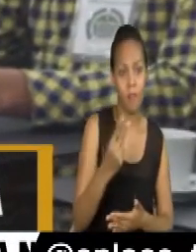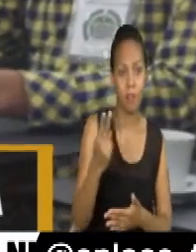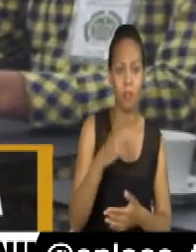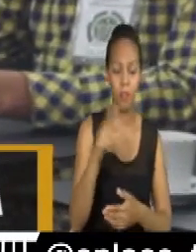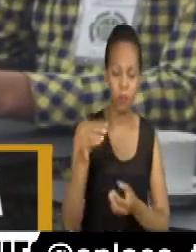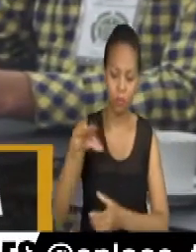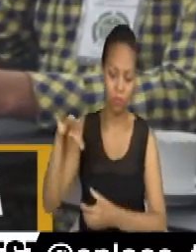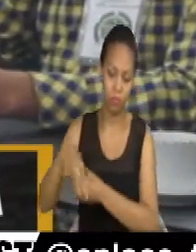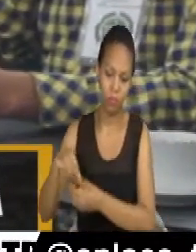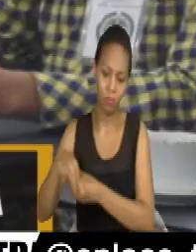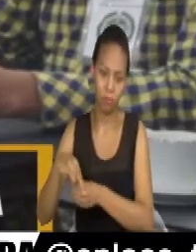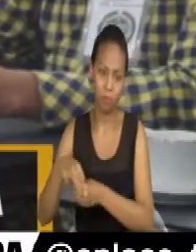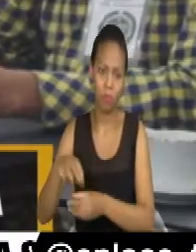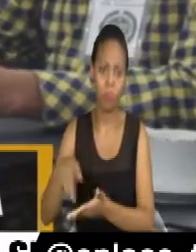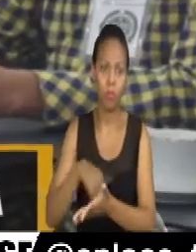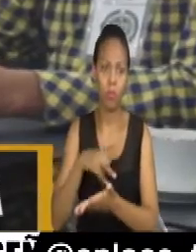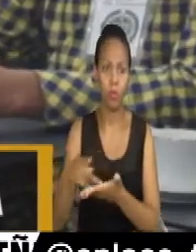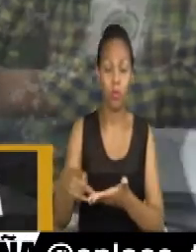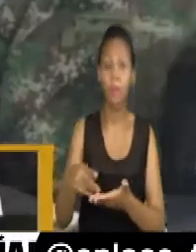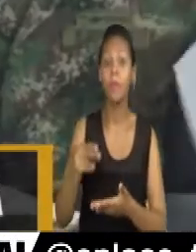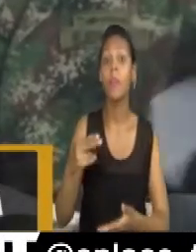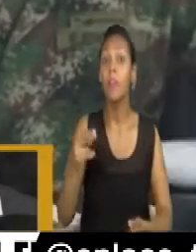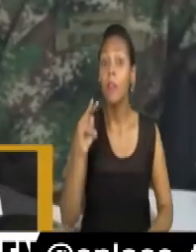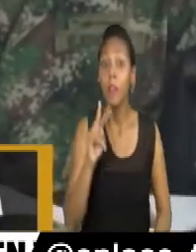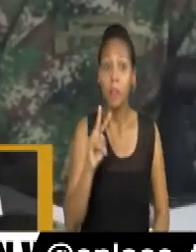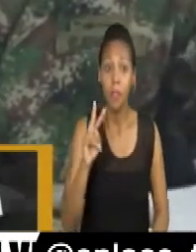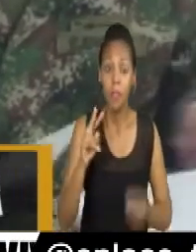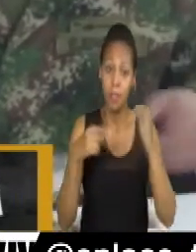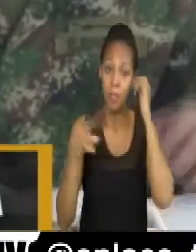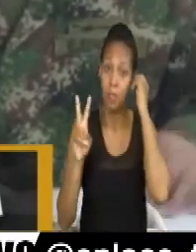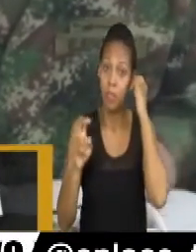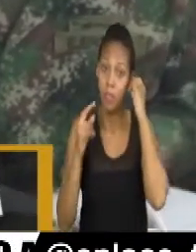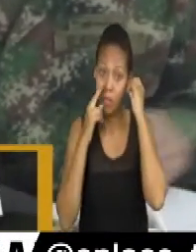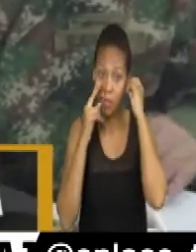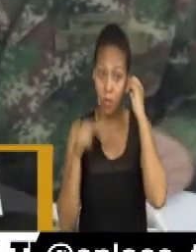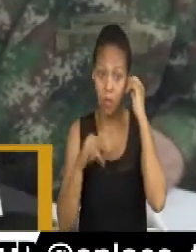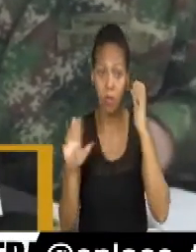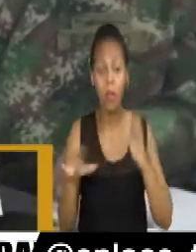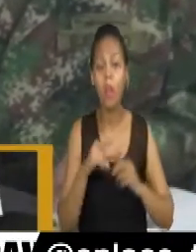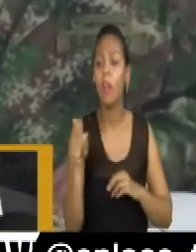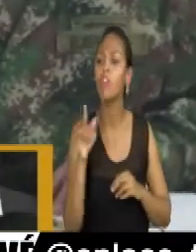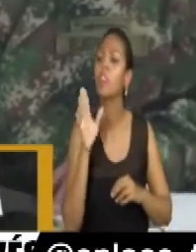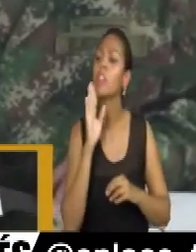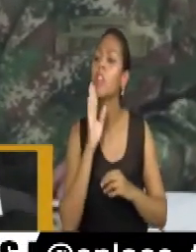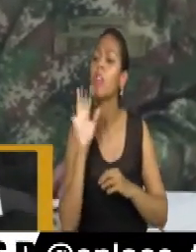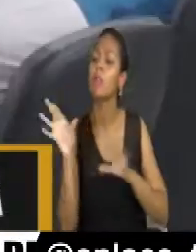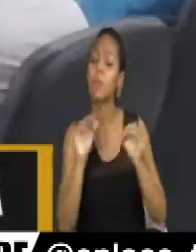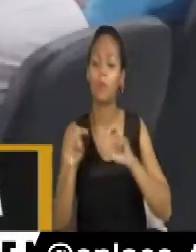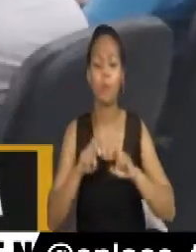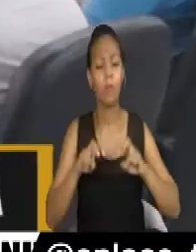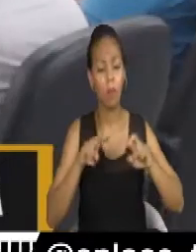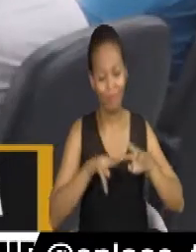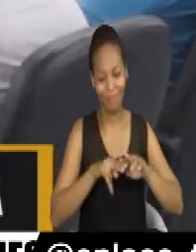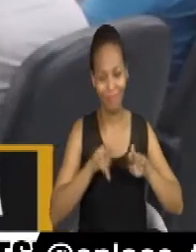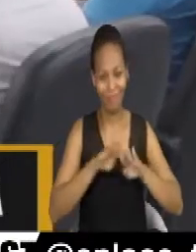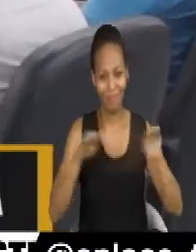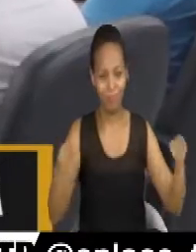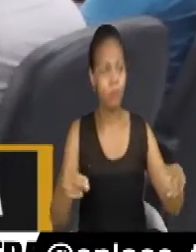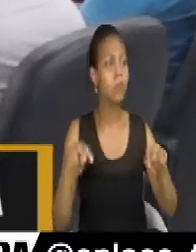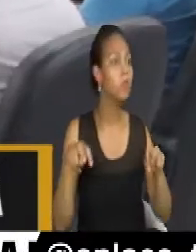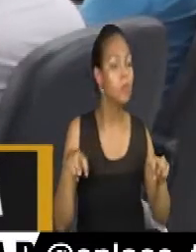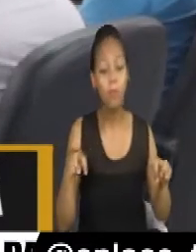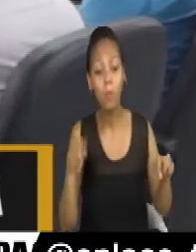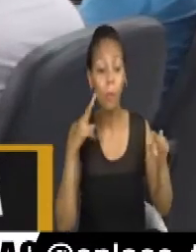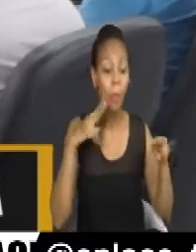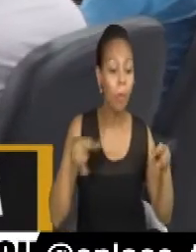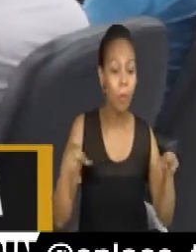17 de junio se cumplirá la fecha límite de designación de jurados de votación y posteriormente, el 22 de junio, se hará pública la lista de